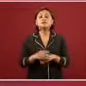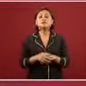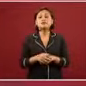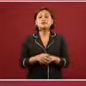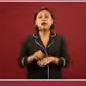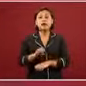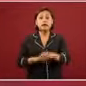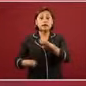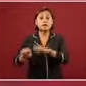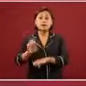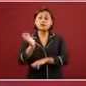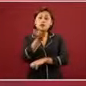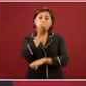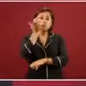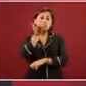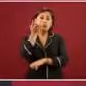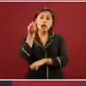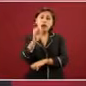tiempo atrás